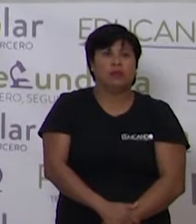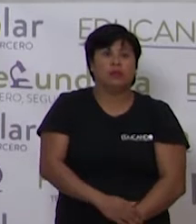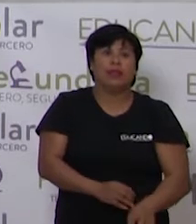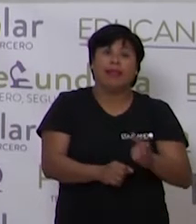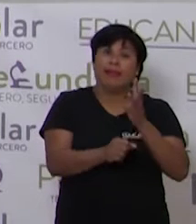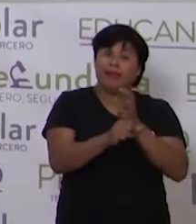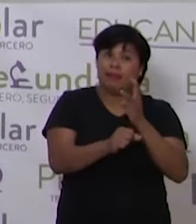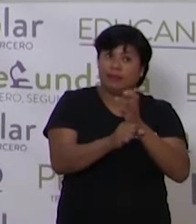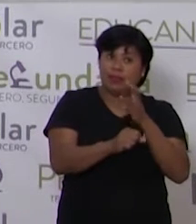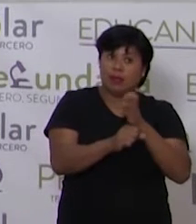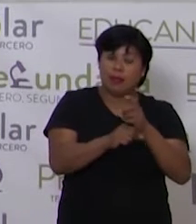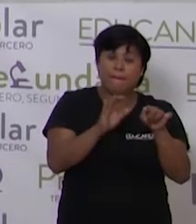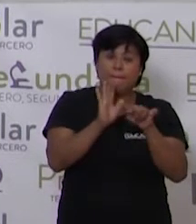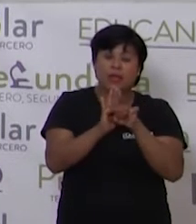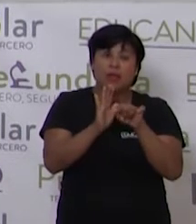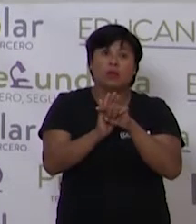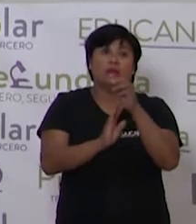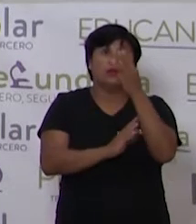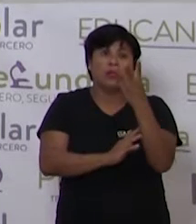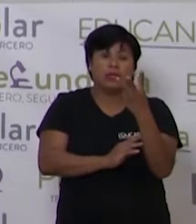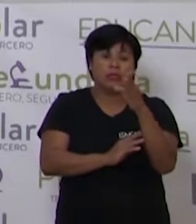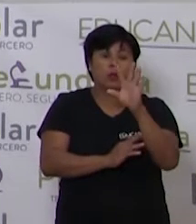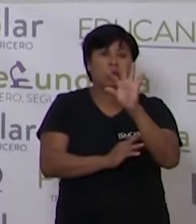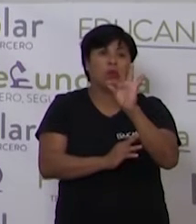La tercera, menos 3,